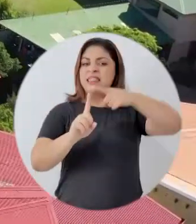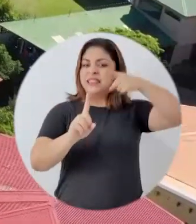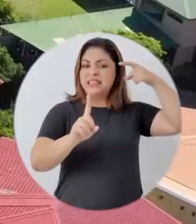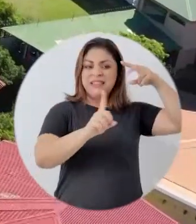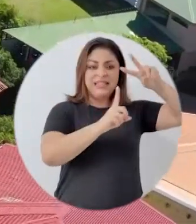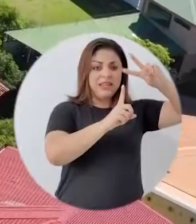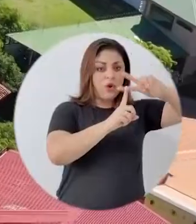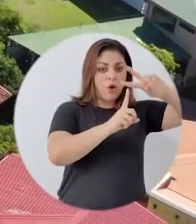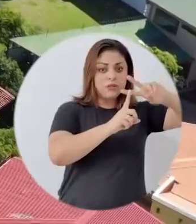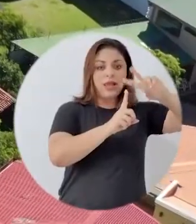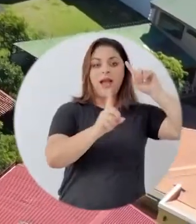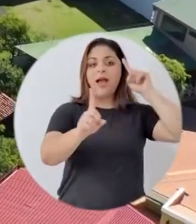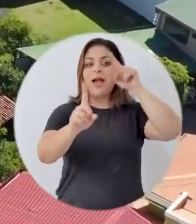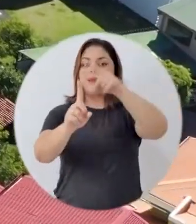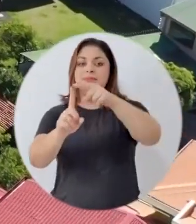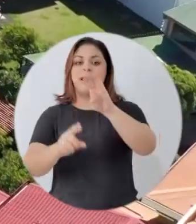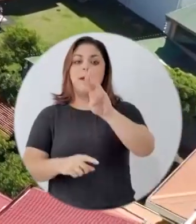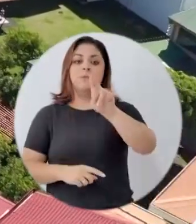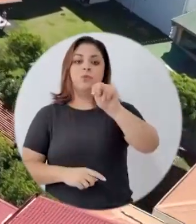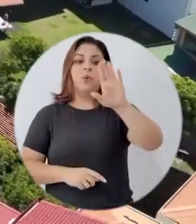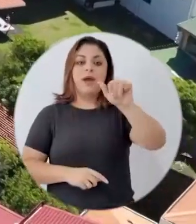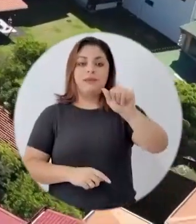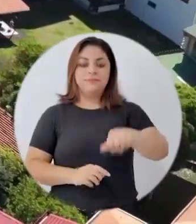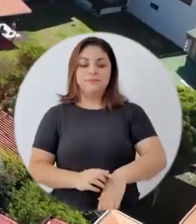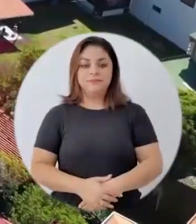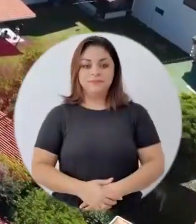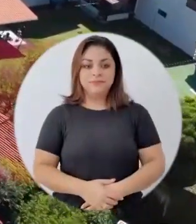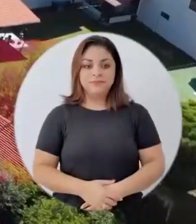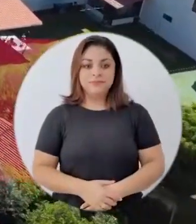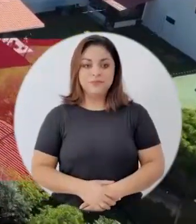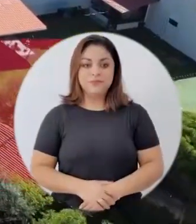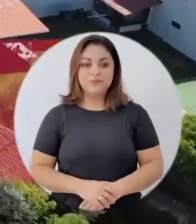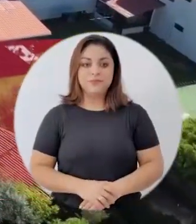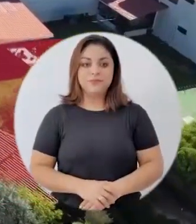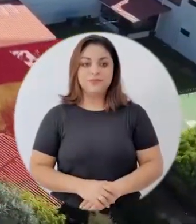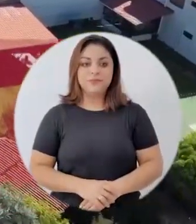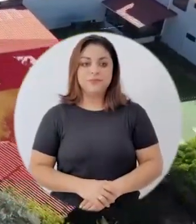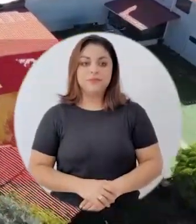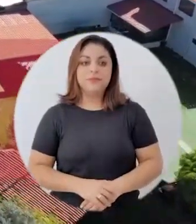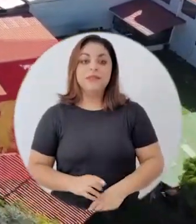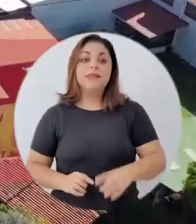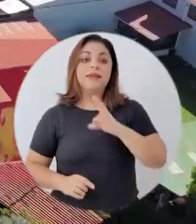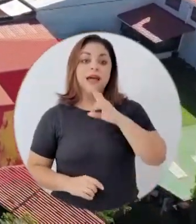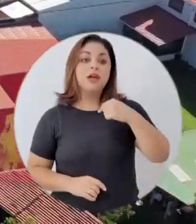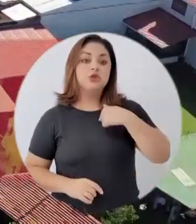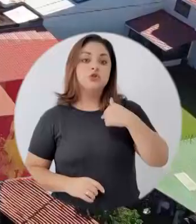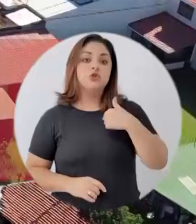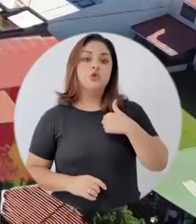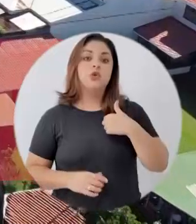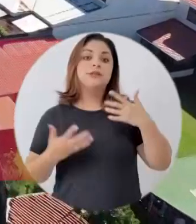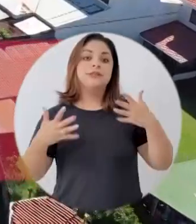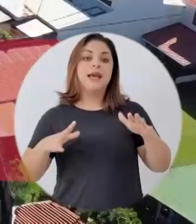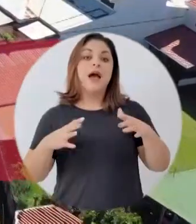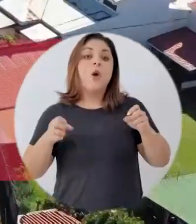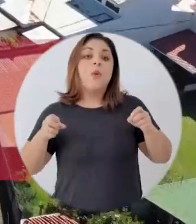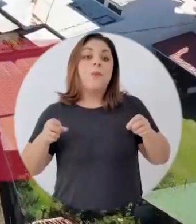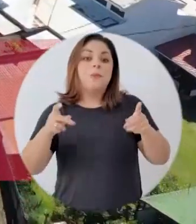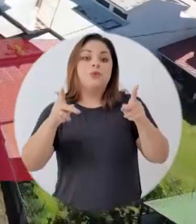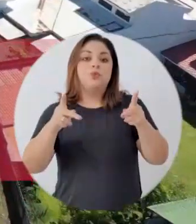certificados, desde la sede de Nicoya hasta la sede de Urunca. Y de hecho, bueno, tuve la oportunidad